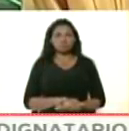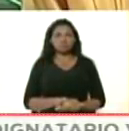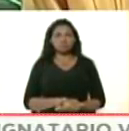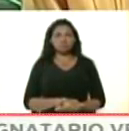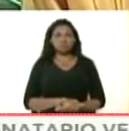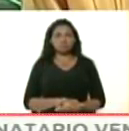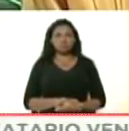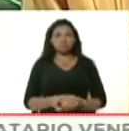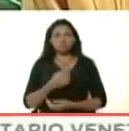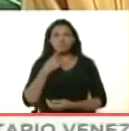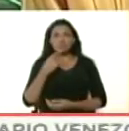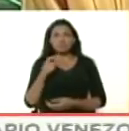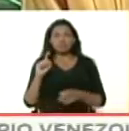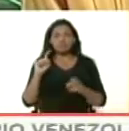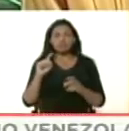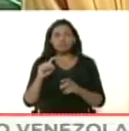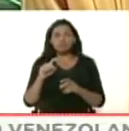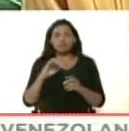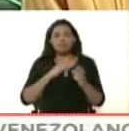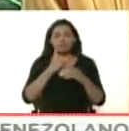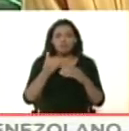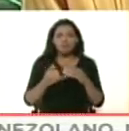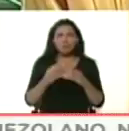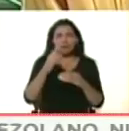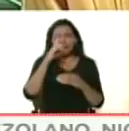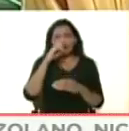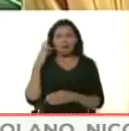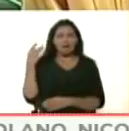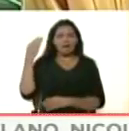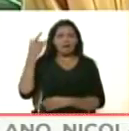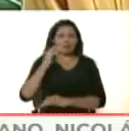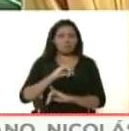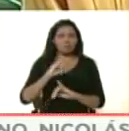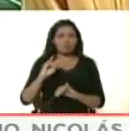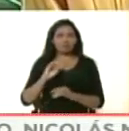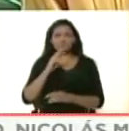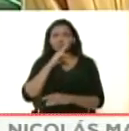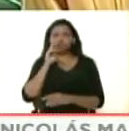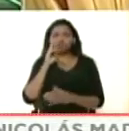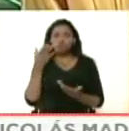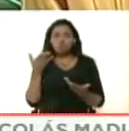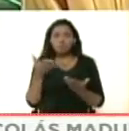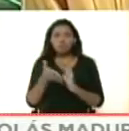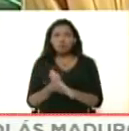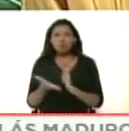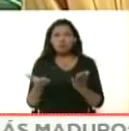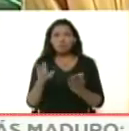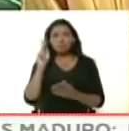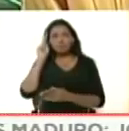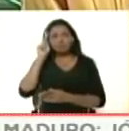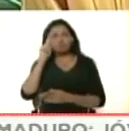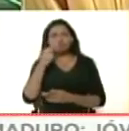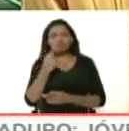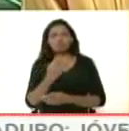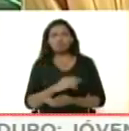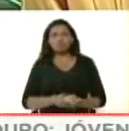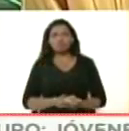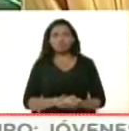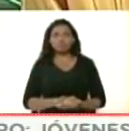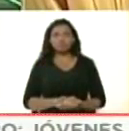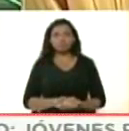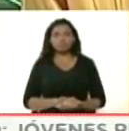Me dicen que ese programa lo hicieron hace varios años. ¿Cómo se llama el profesor?